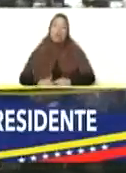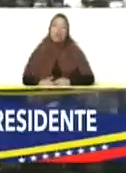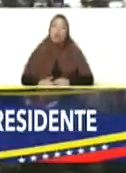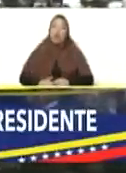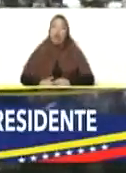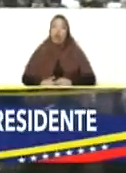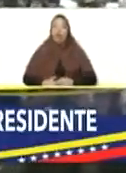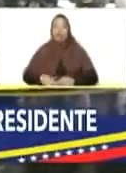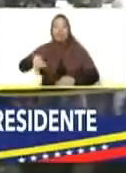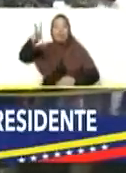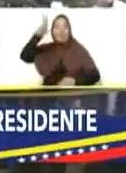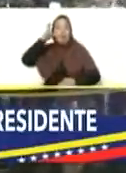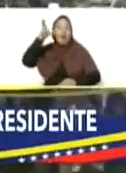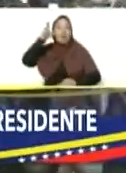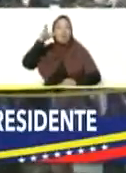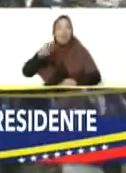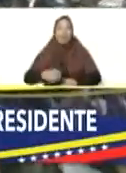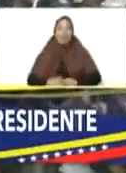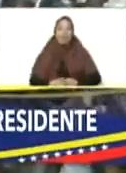vamos a escuchar